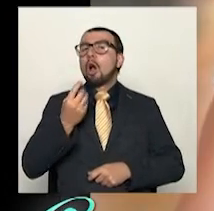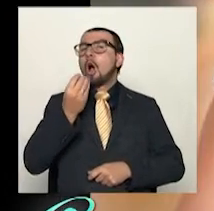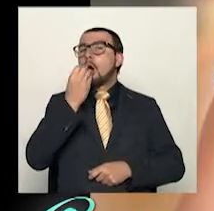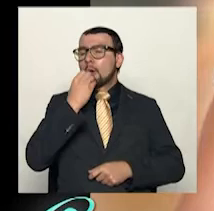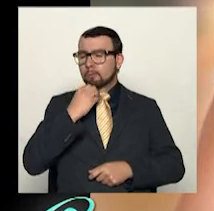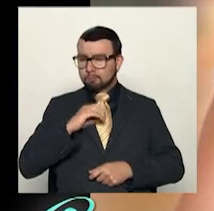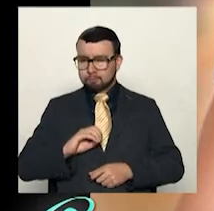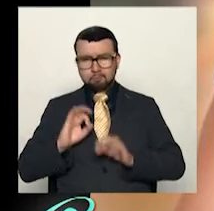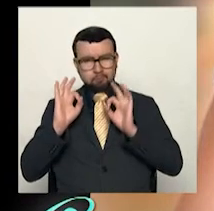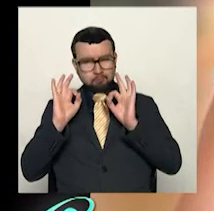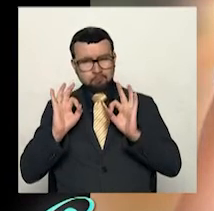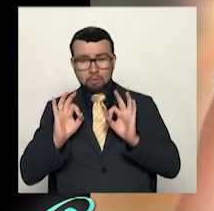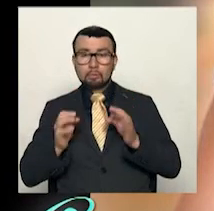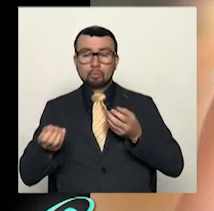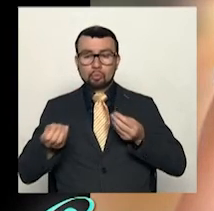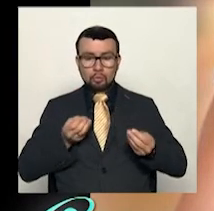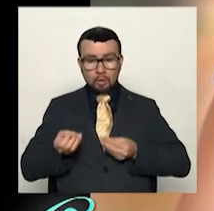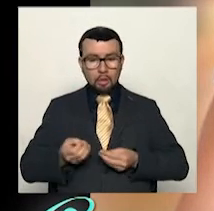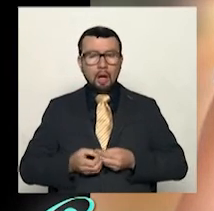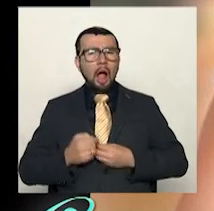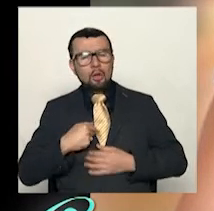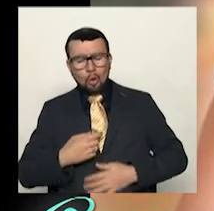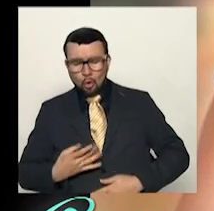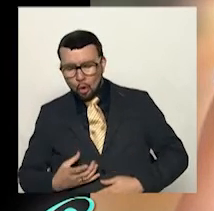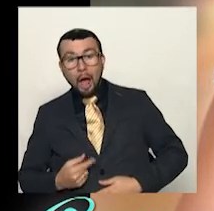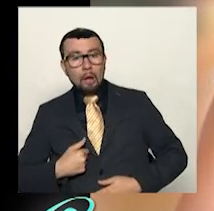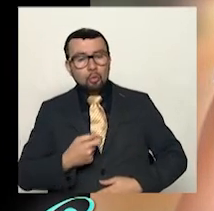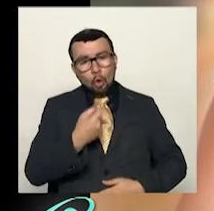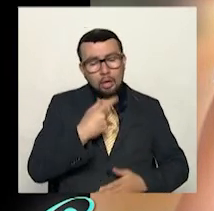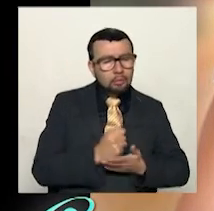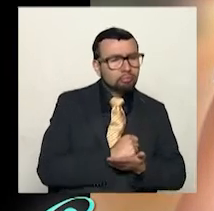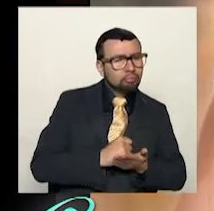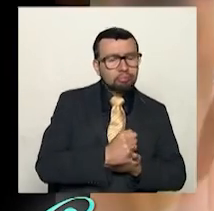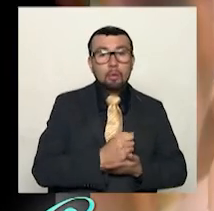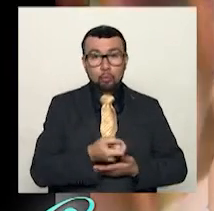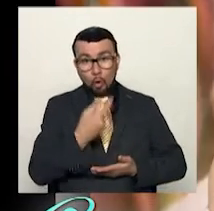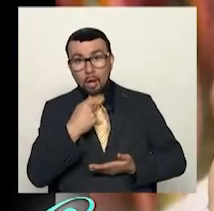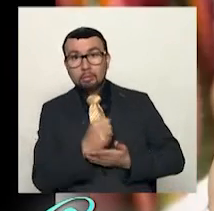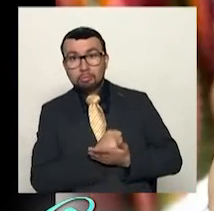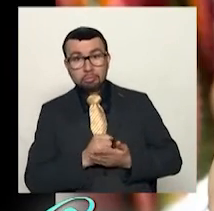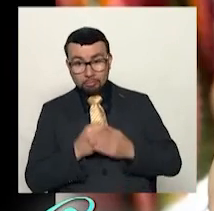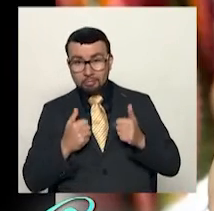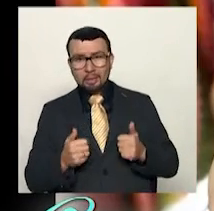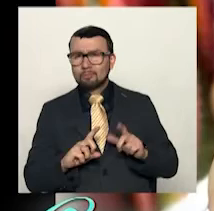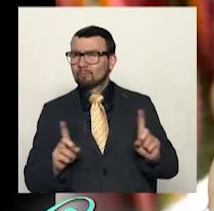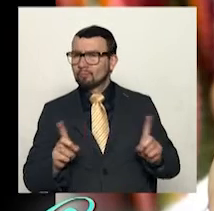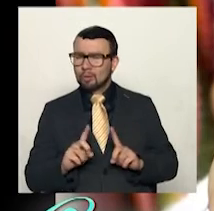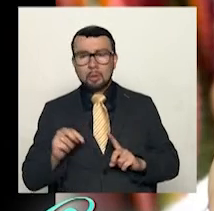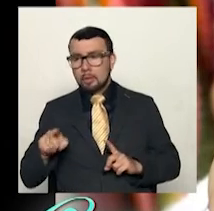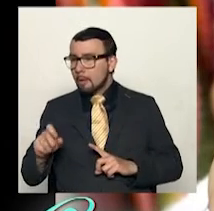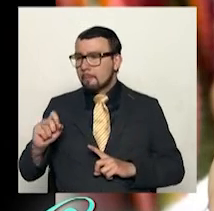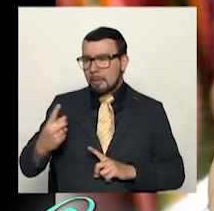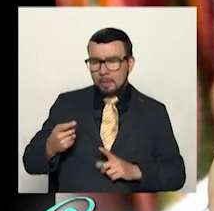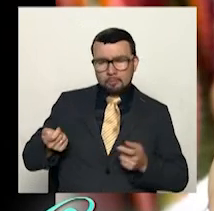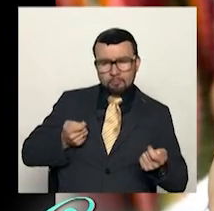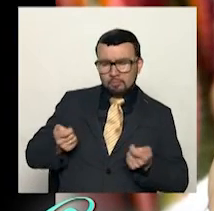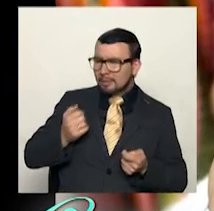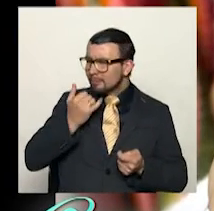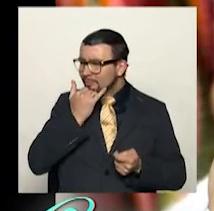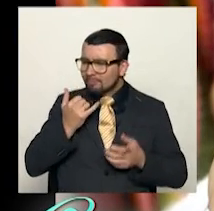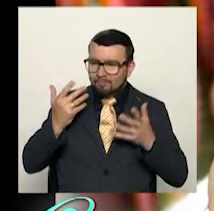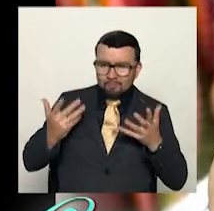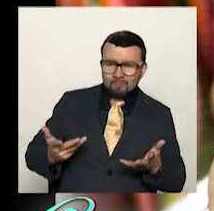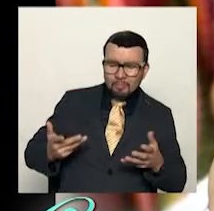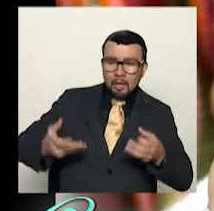tener buenos hábitos, no solucionar los dolores con analgésicos, con antiespasmódicos, con medicamentos antiácidos, sino primero hacer un adecuado diagnóstico, tener